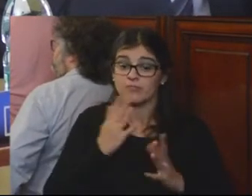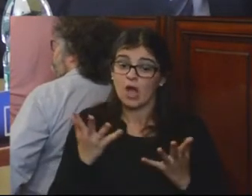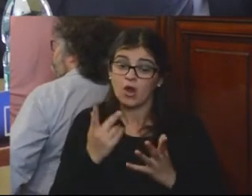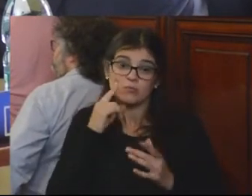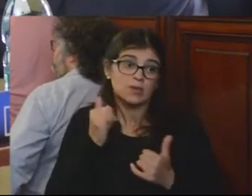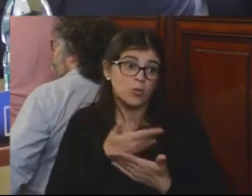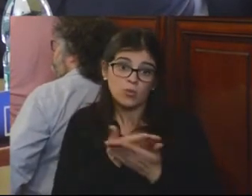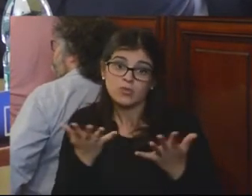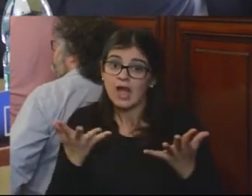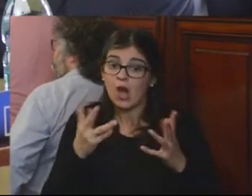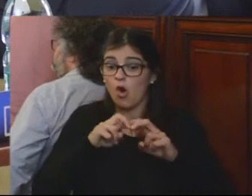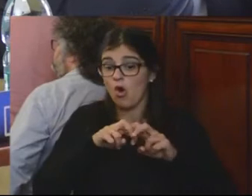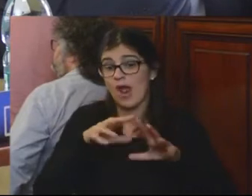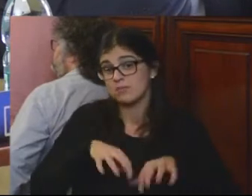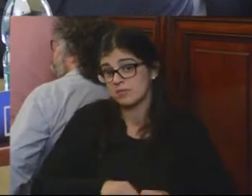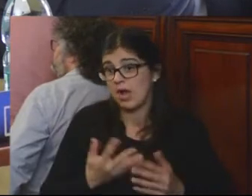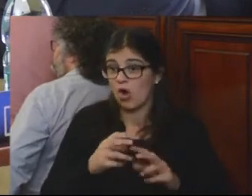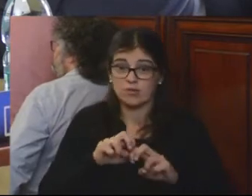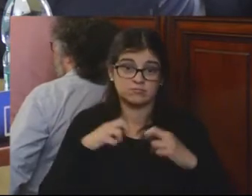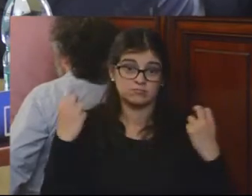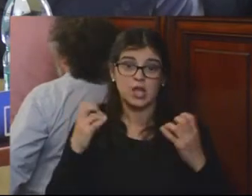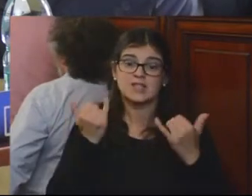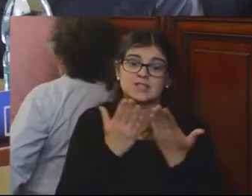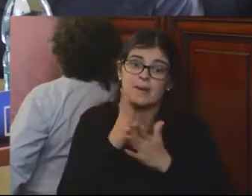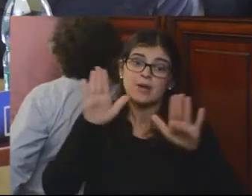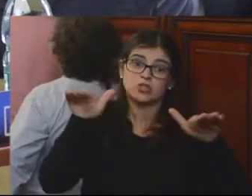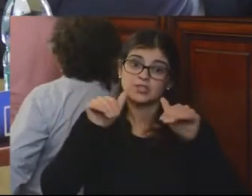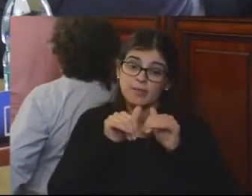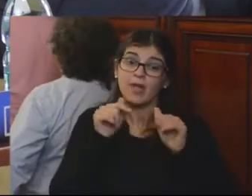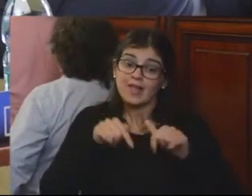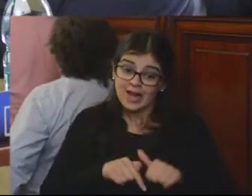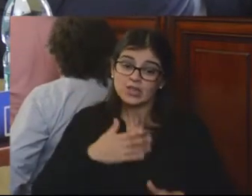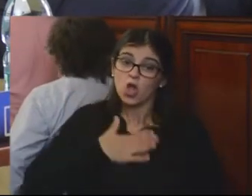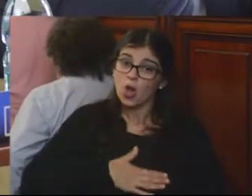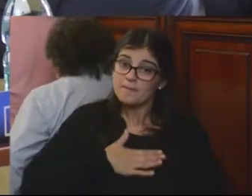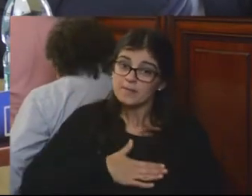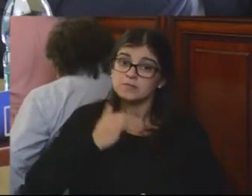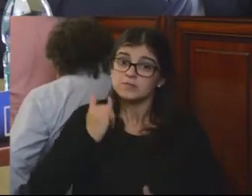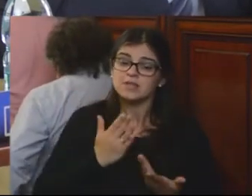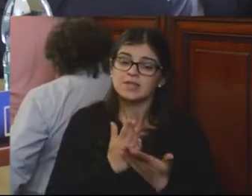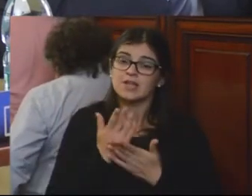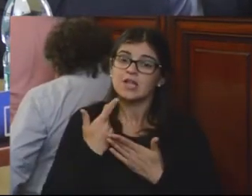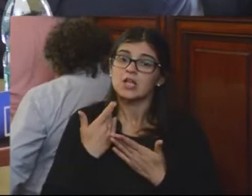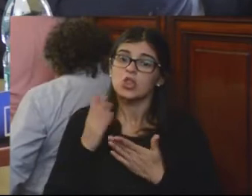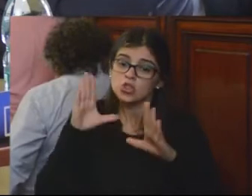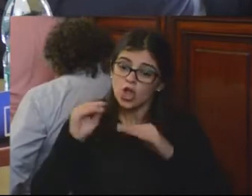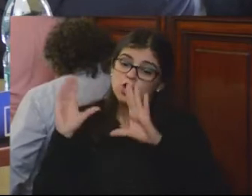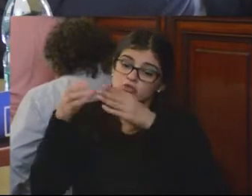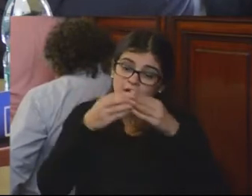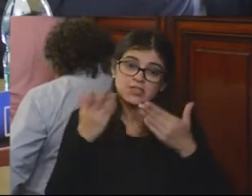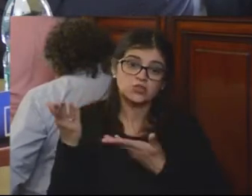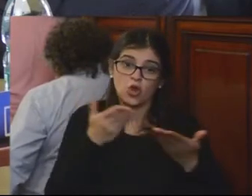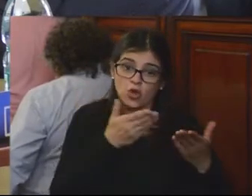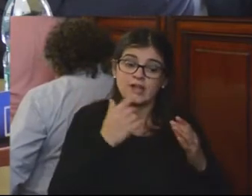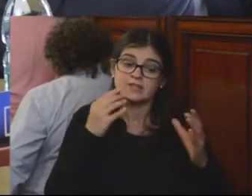en esta audiencia y toda vez que se nos ha convocado en ese convencimiento recibimos a todas las organizaciones de la sociedad